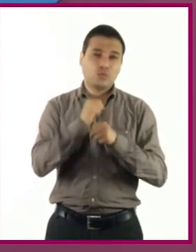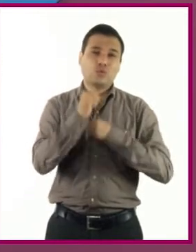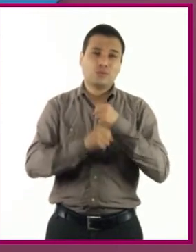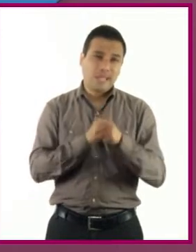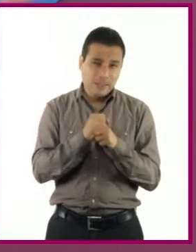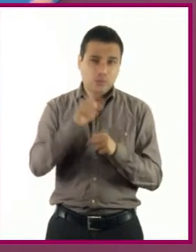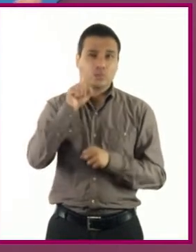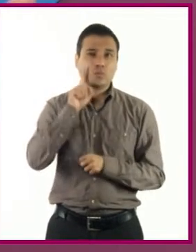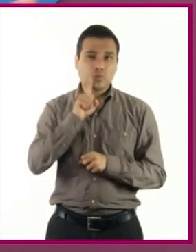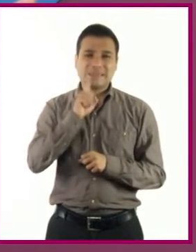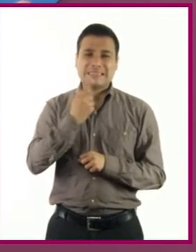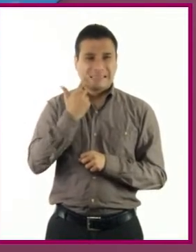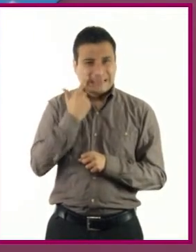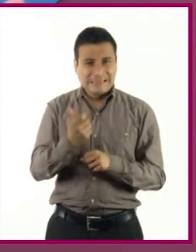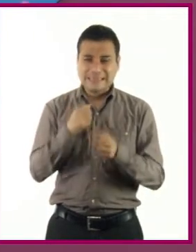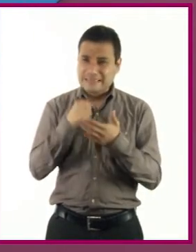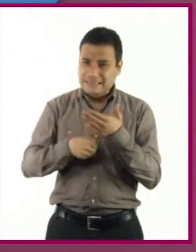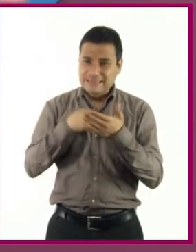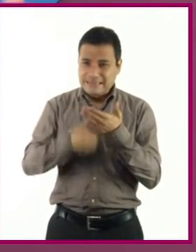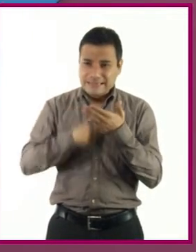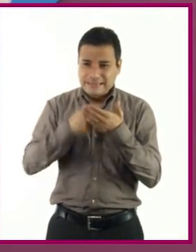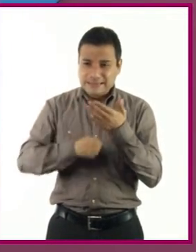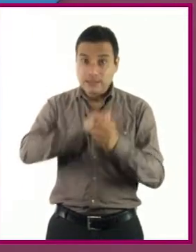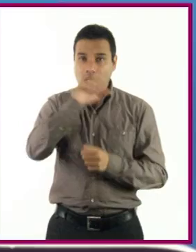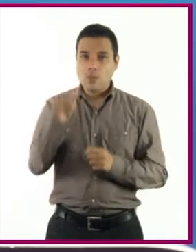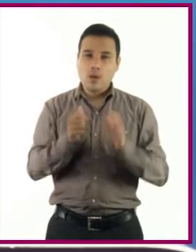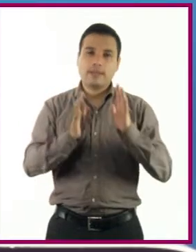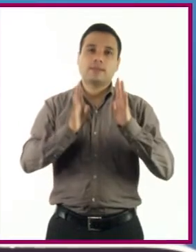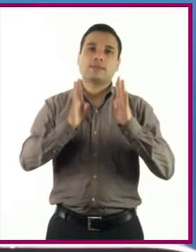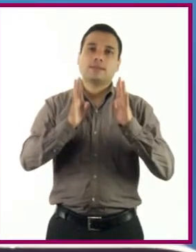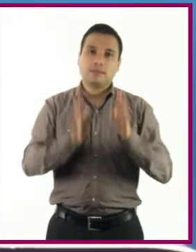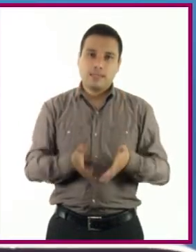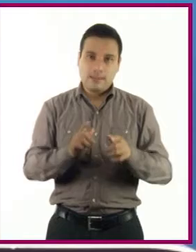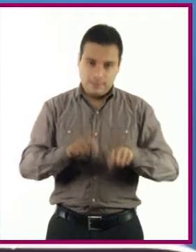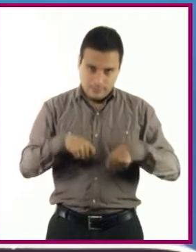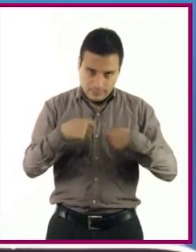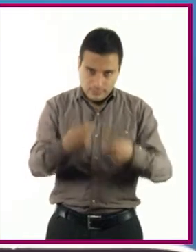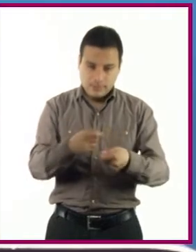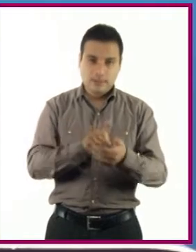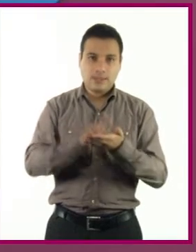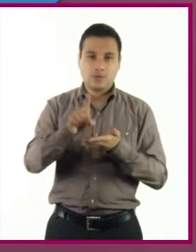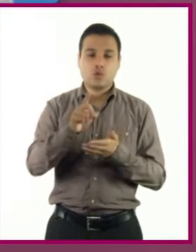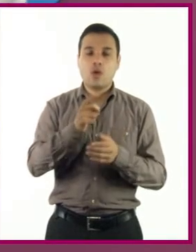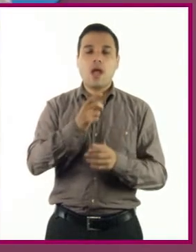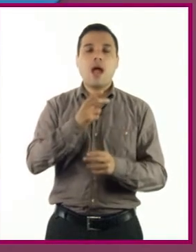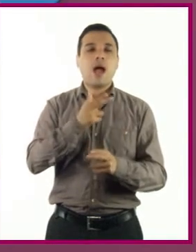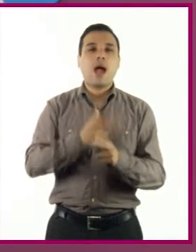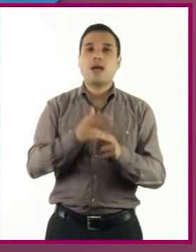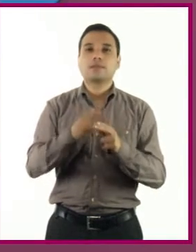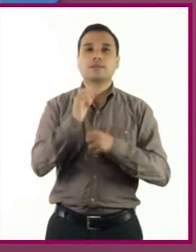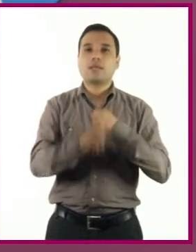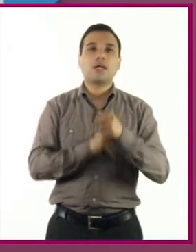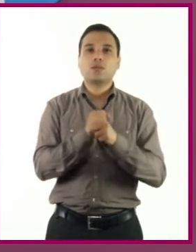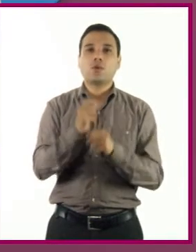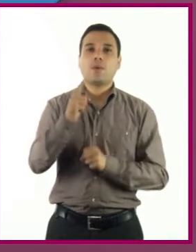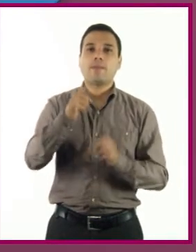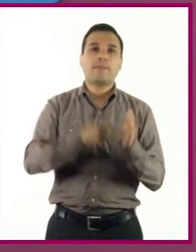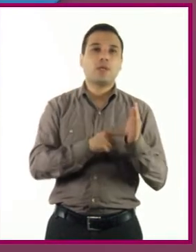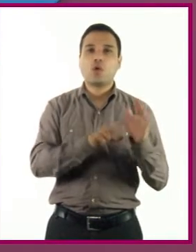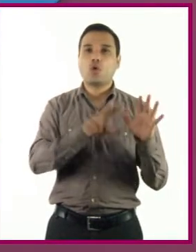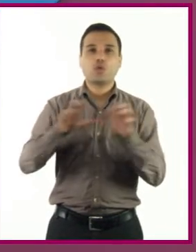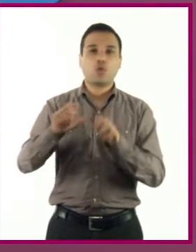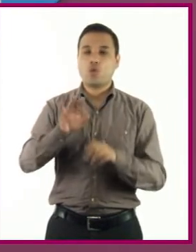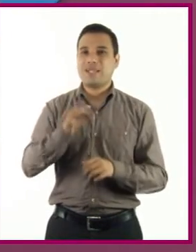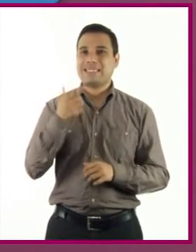lucha antes de que se nos reconociera ese derecho. Fue hasta 1947